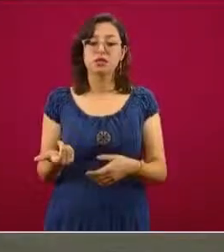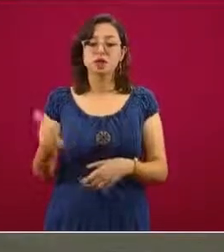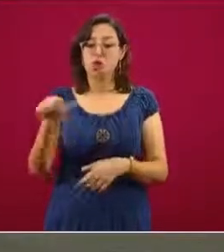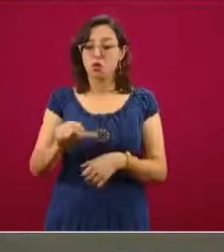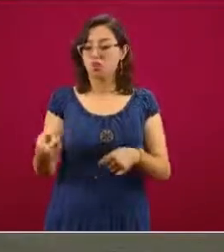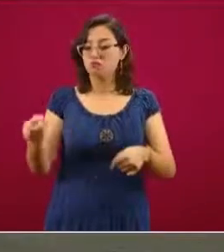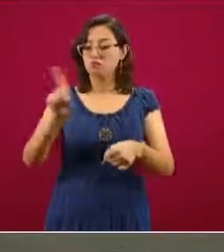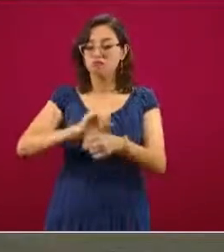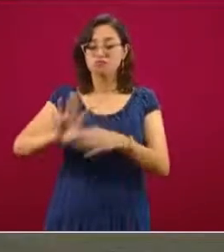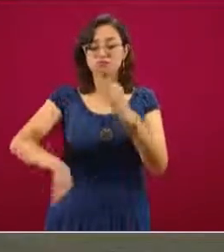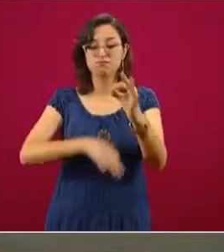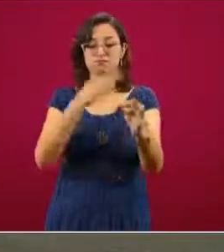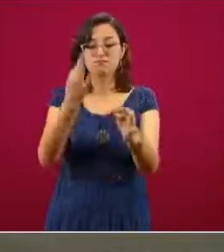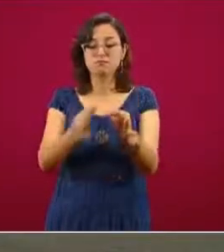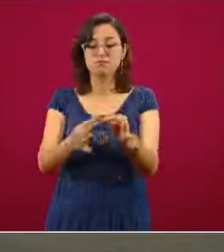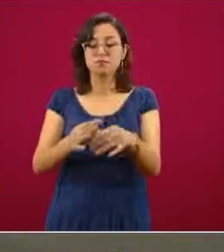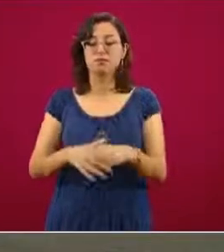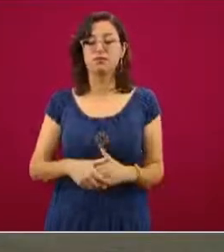día de hoy.